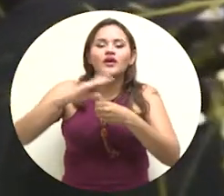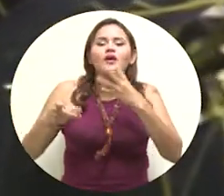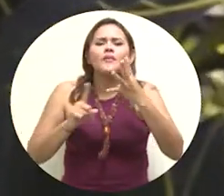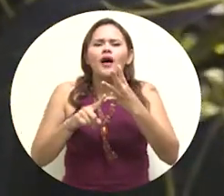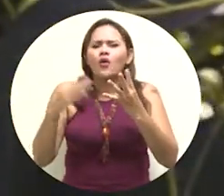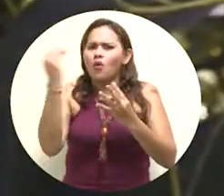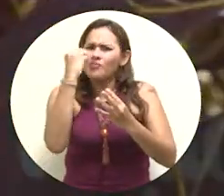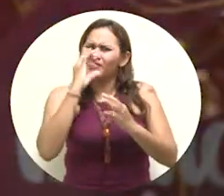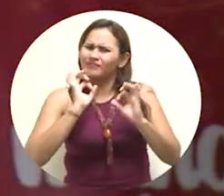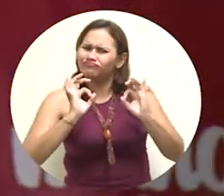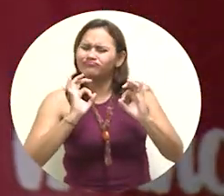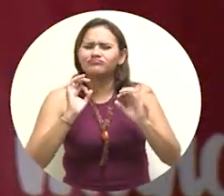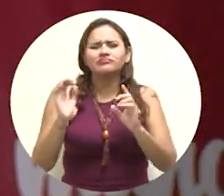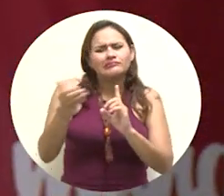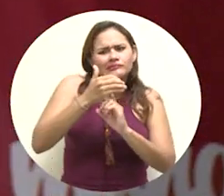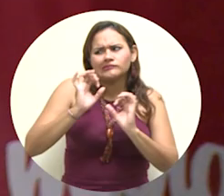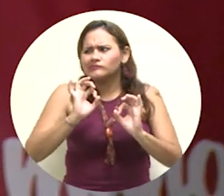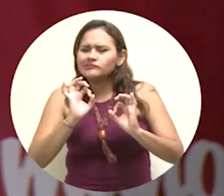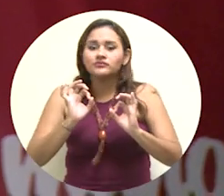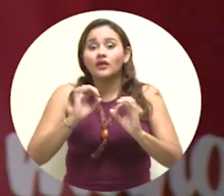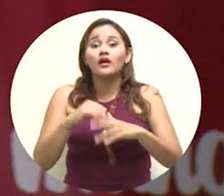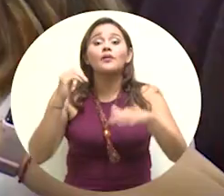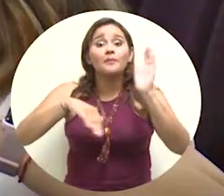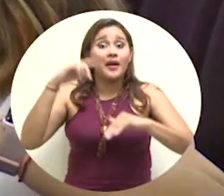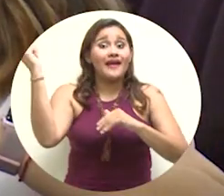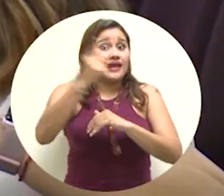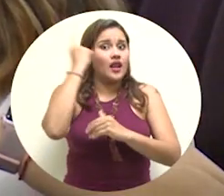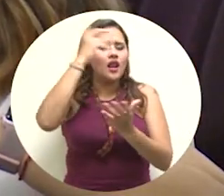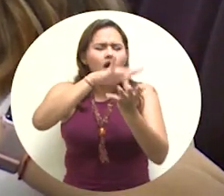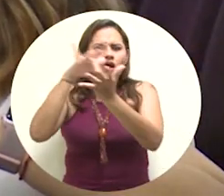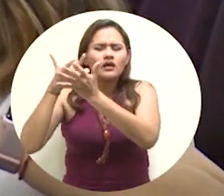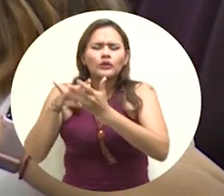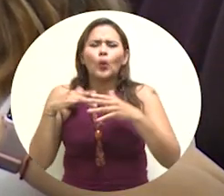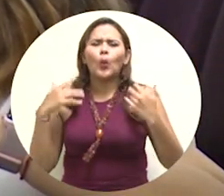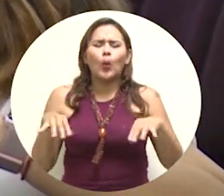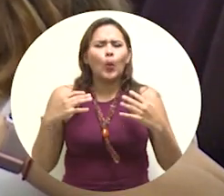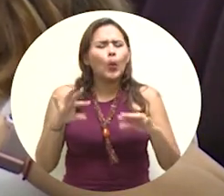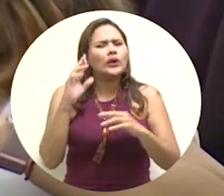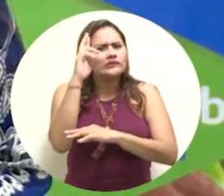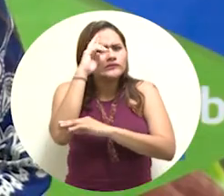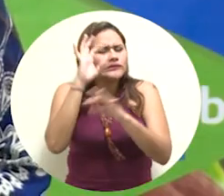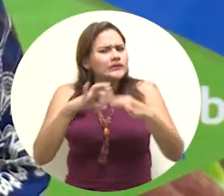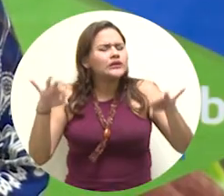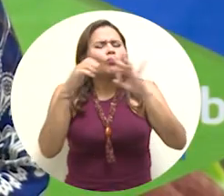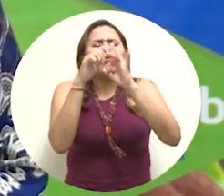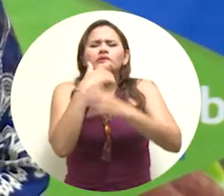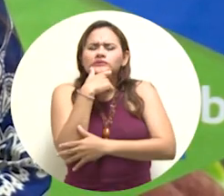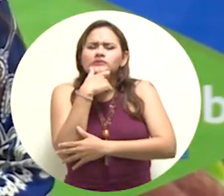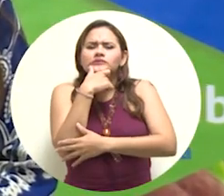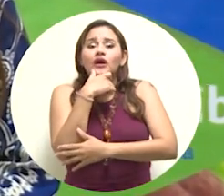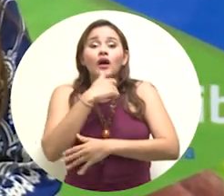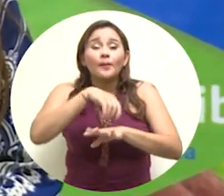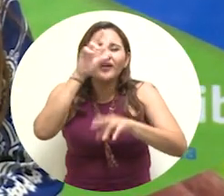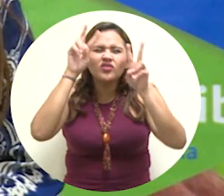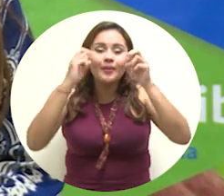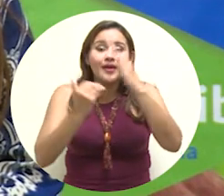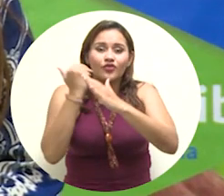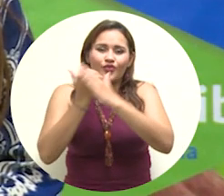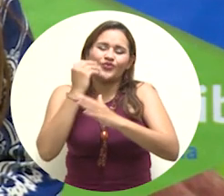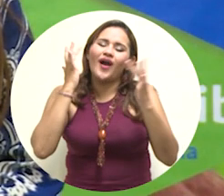alimentaria, con los que se brindó a los asistentes un panorama sobre la apuesta de innovación con respecto a la ingeniería agronómica.